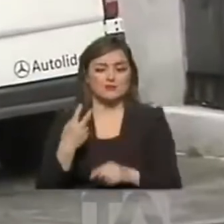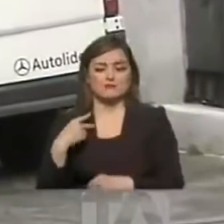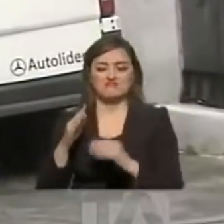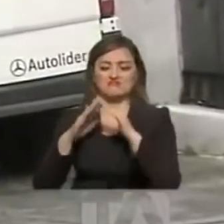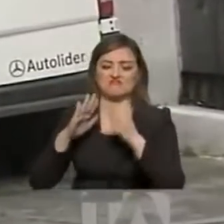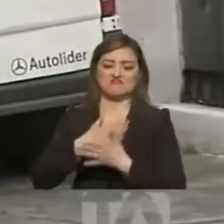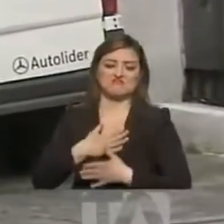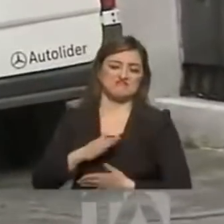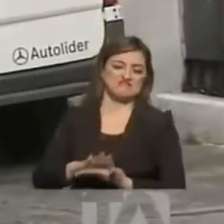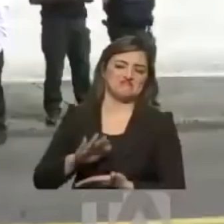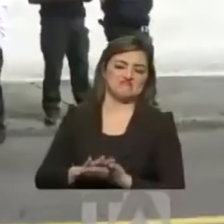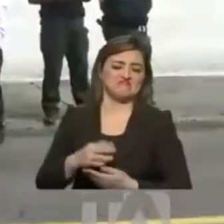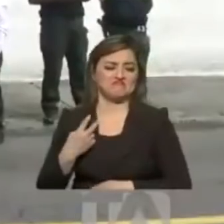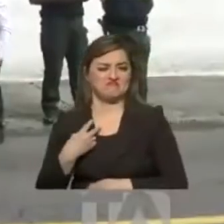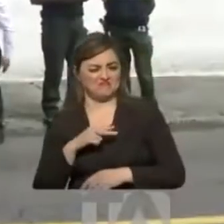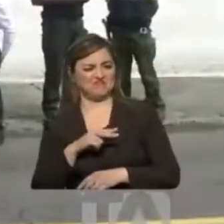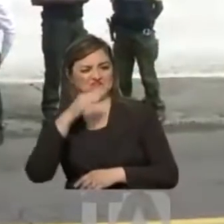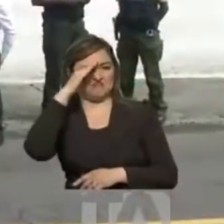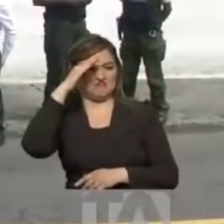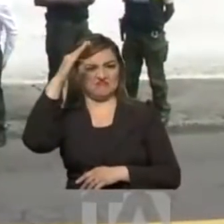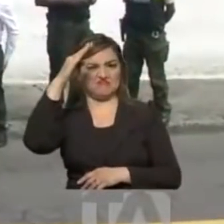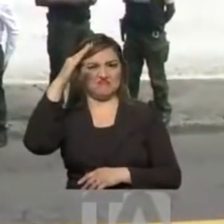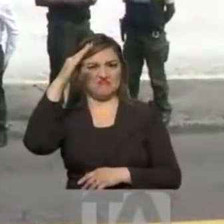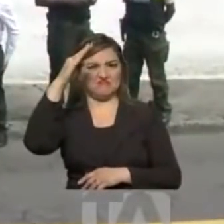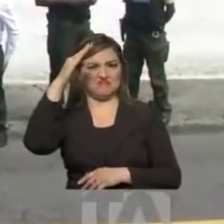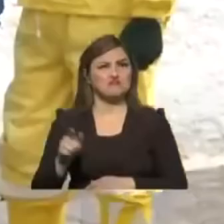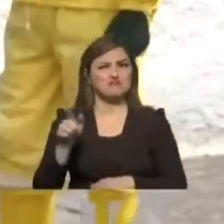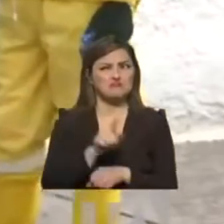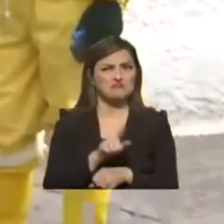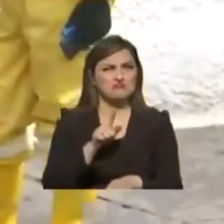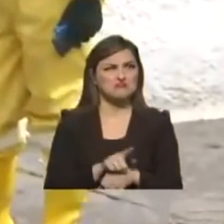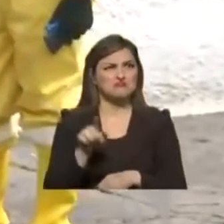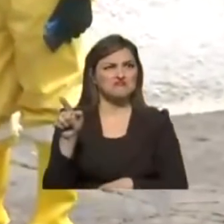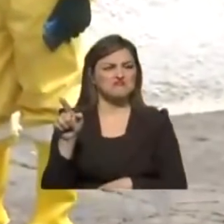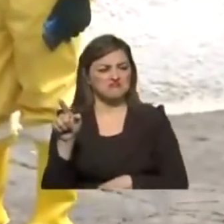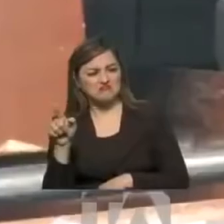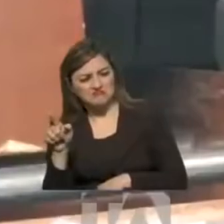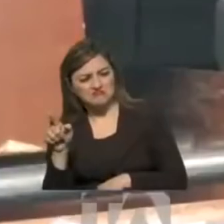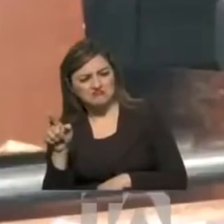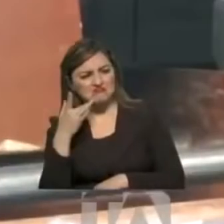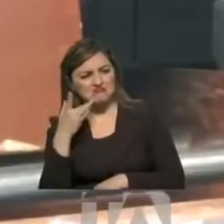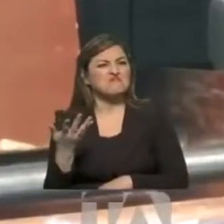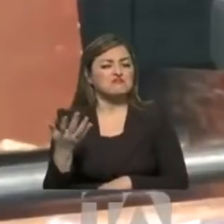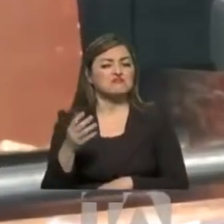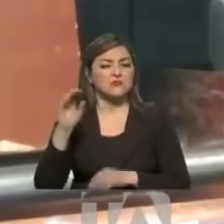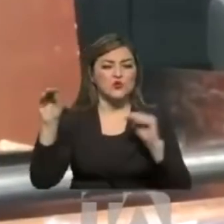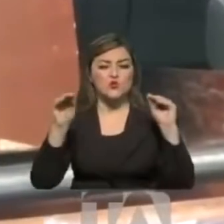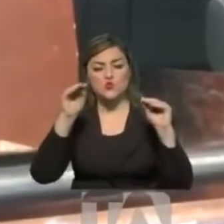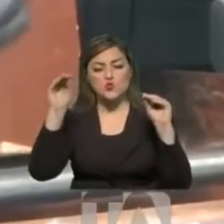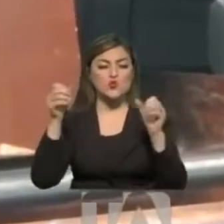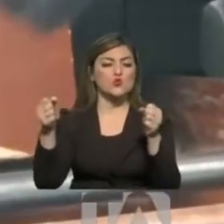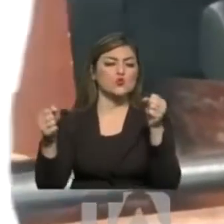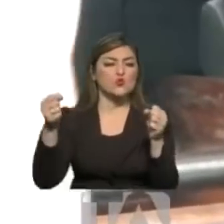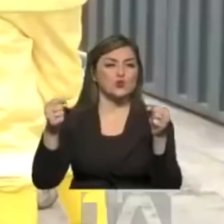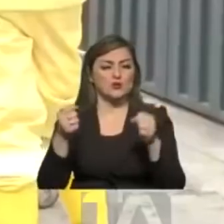Nacional, entidades de socorro y hasta el personal de una funeraria llegaron al barrio. Se trata del fallecimiento de sus vecinos